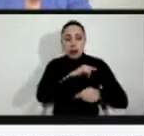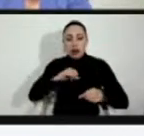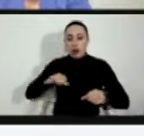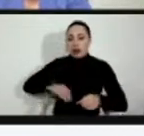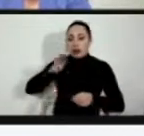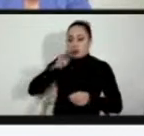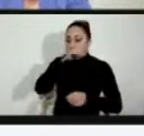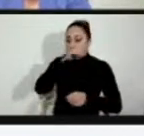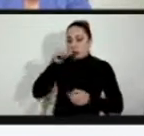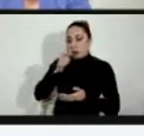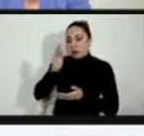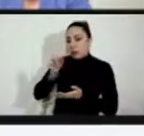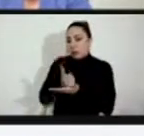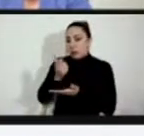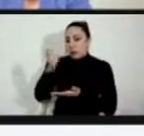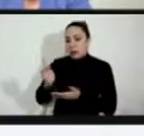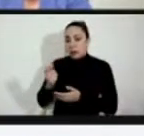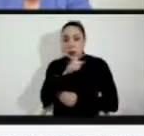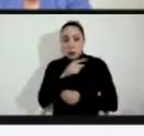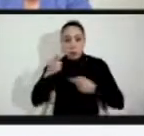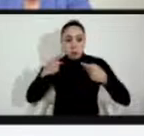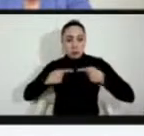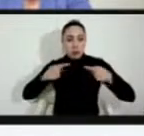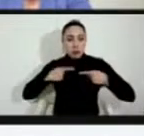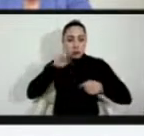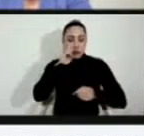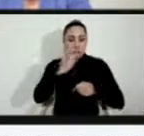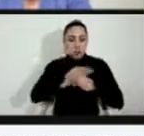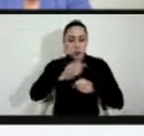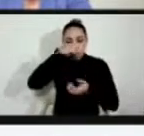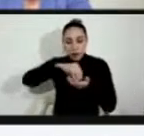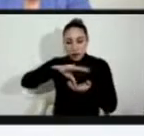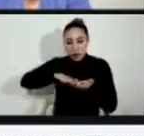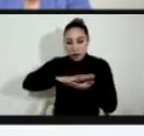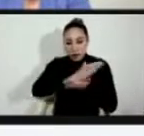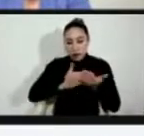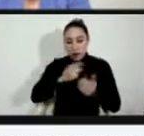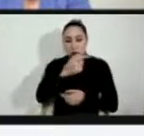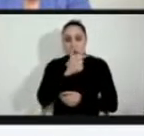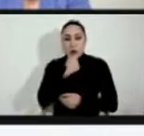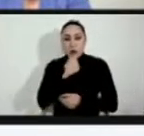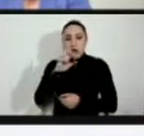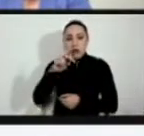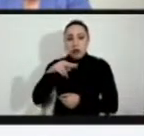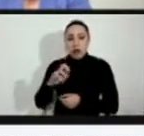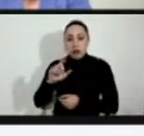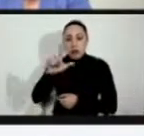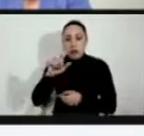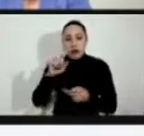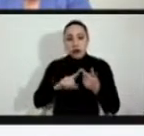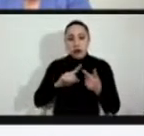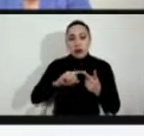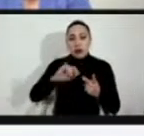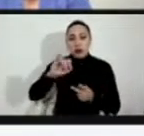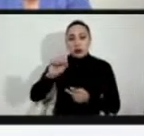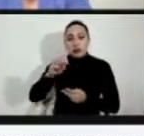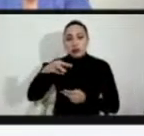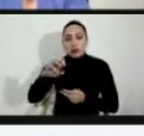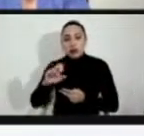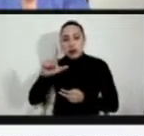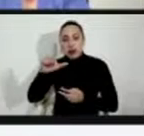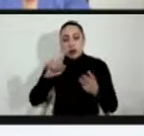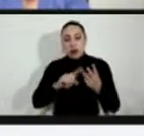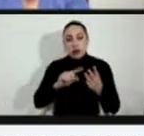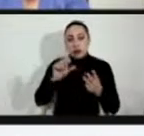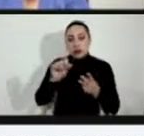públicos directamente responsables de esta licitación fueron los ciudadanos Daniel de Jesús Valencia Álvarez, Ismael Isauro Chalico García y Sergio Rodríguez